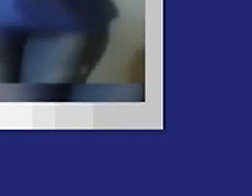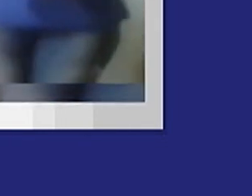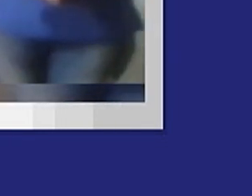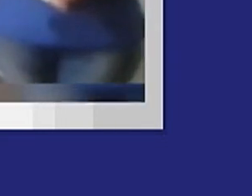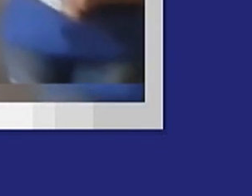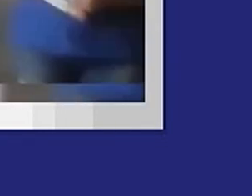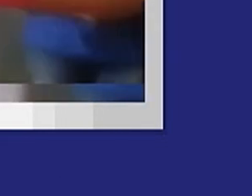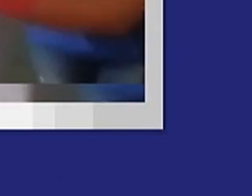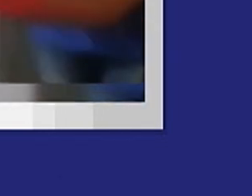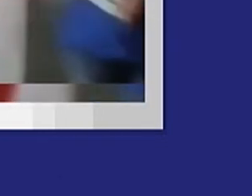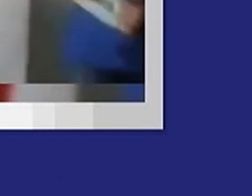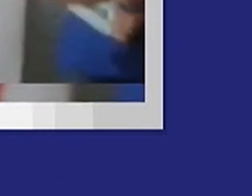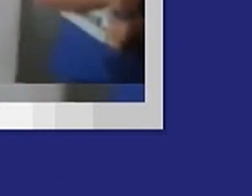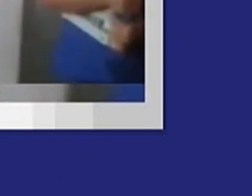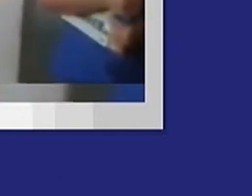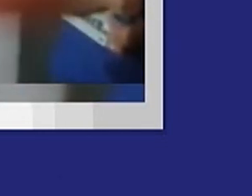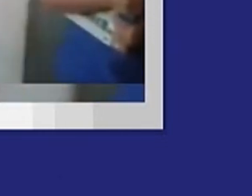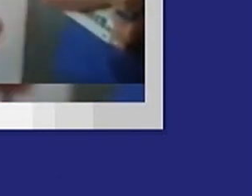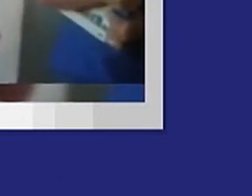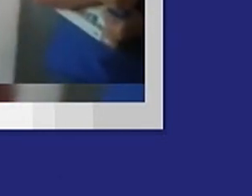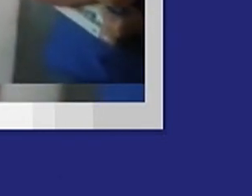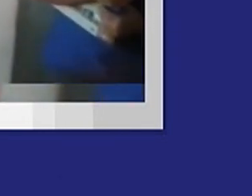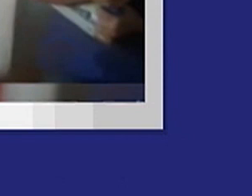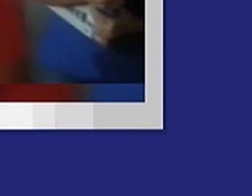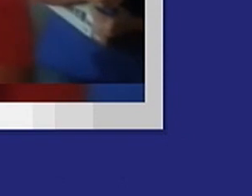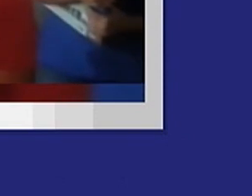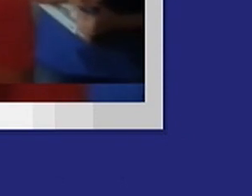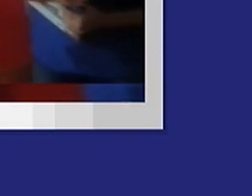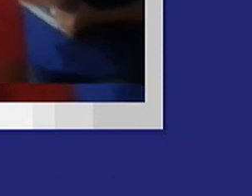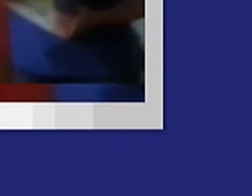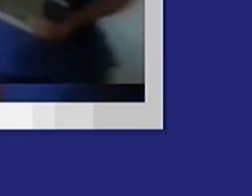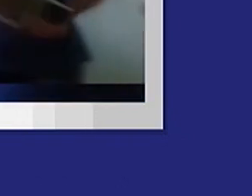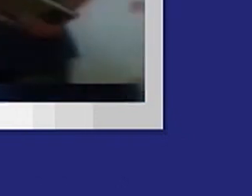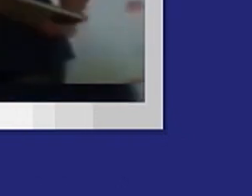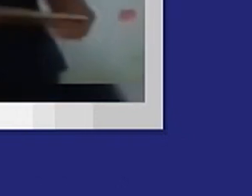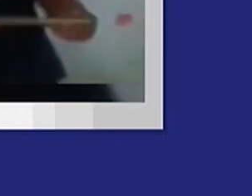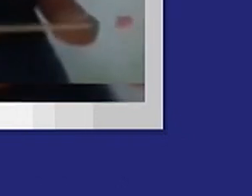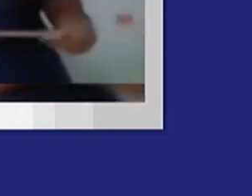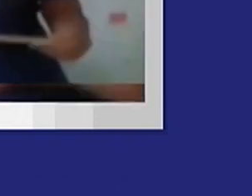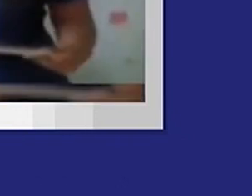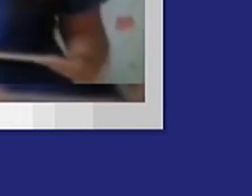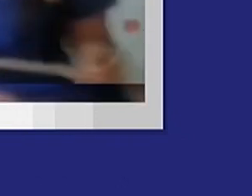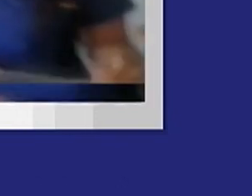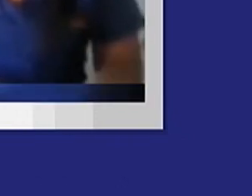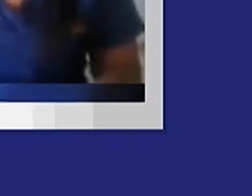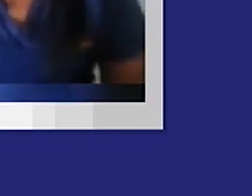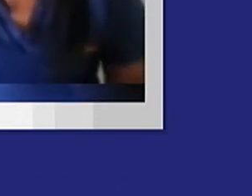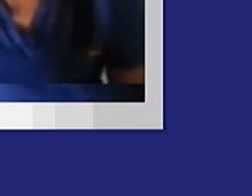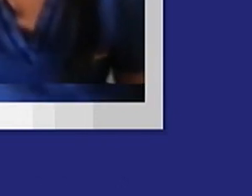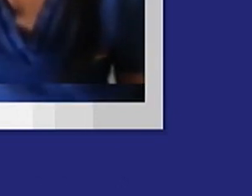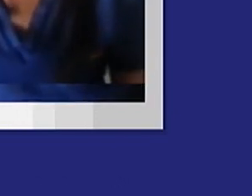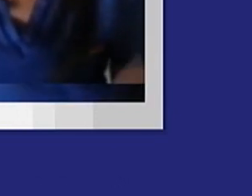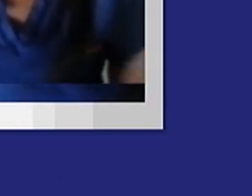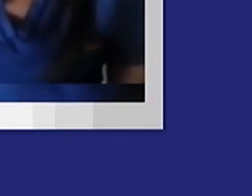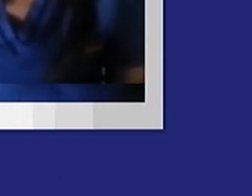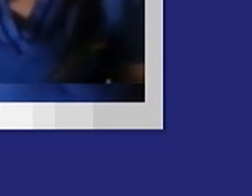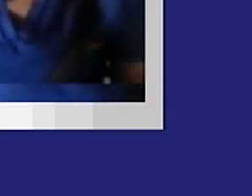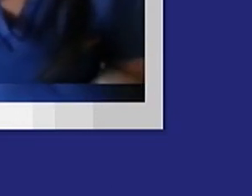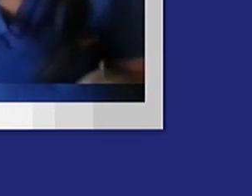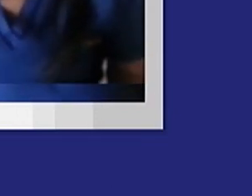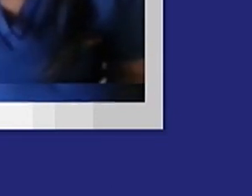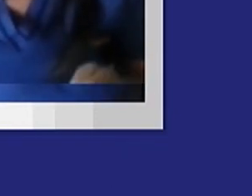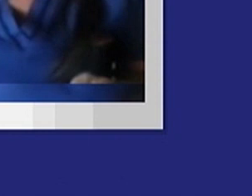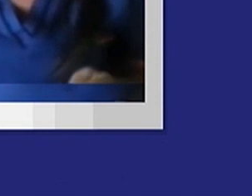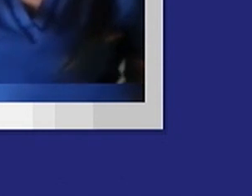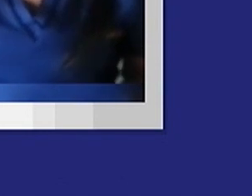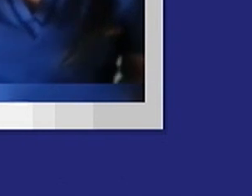que este es mi este, oeste, norte y sur. Gracias. De esta forma, una persona con deficiencia visual